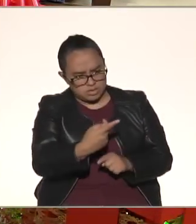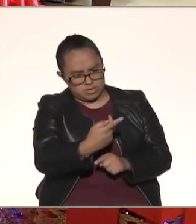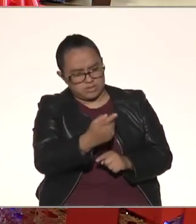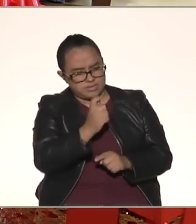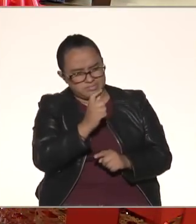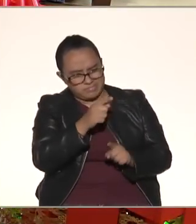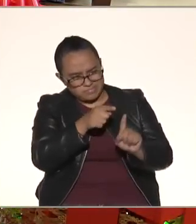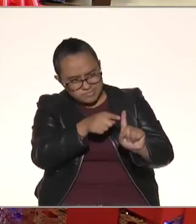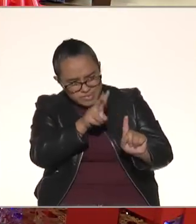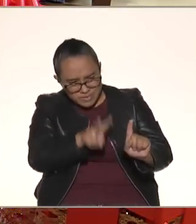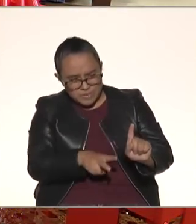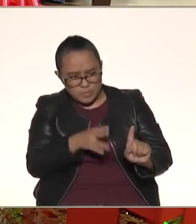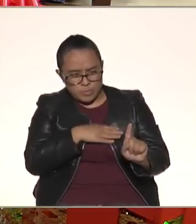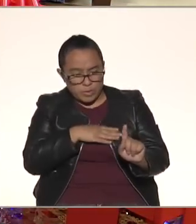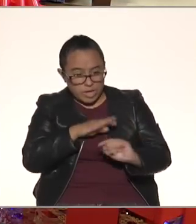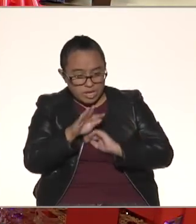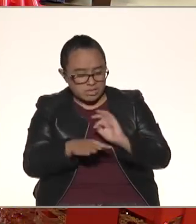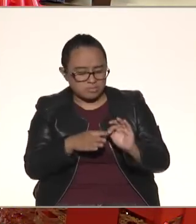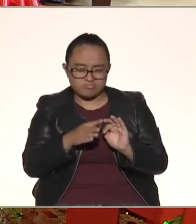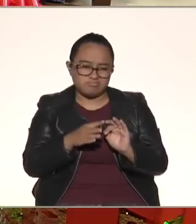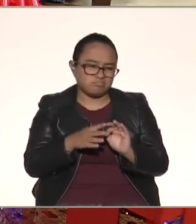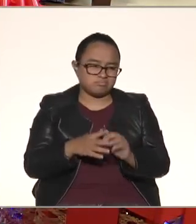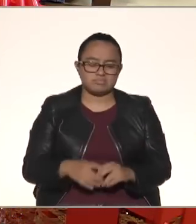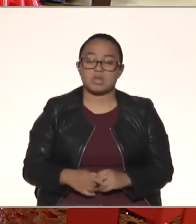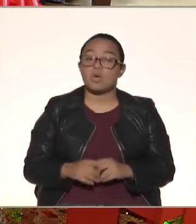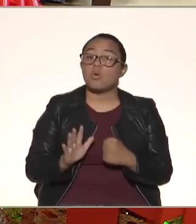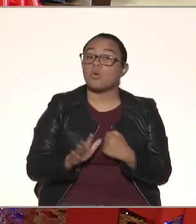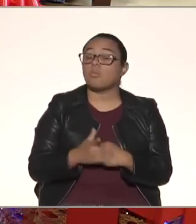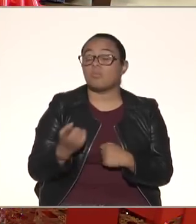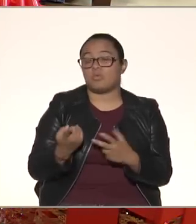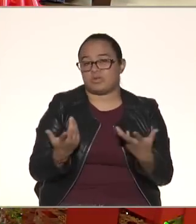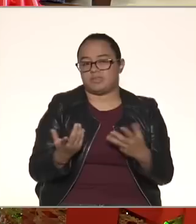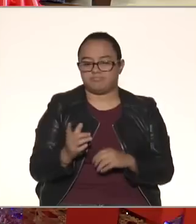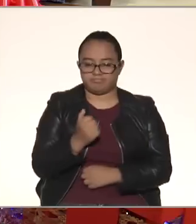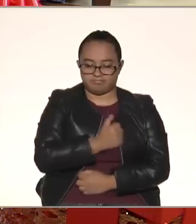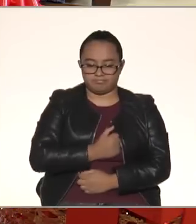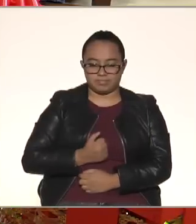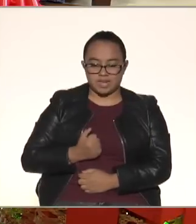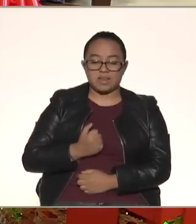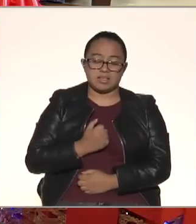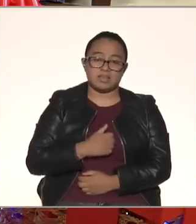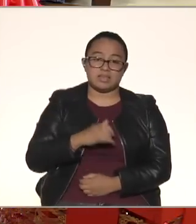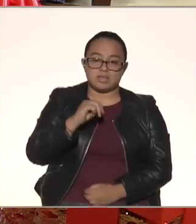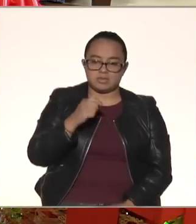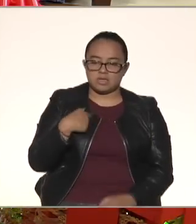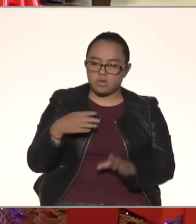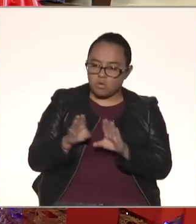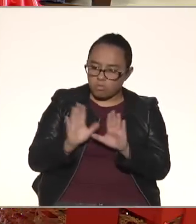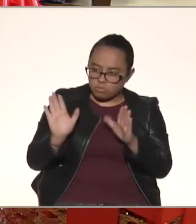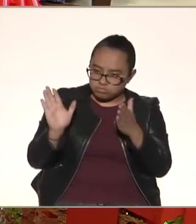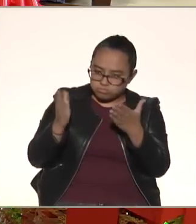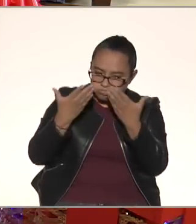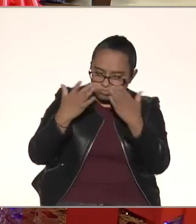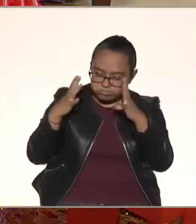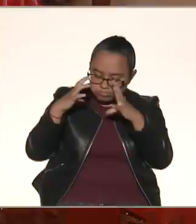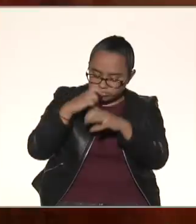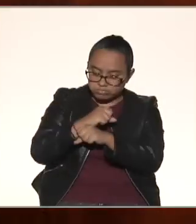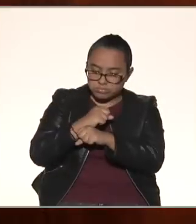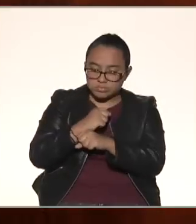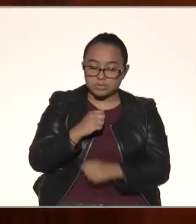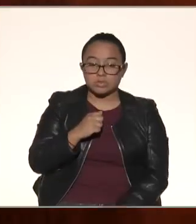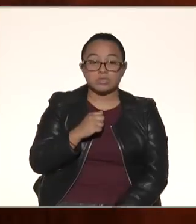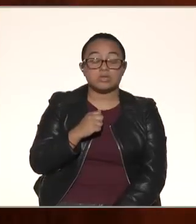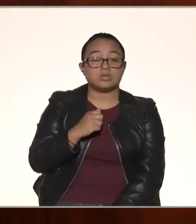que es generosa, por ejemplo. Porque lamentablemente si me empiezo a llenar de sesgos, nos